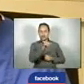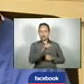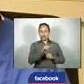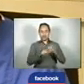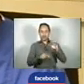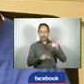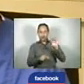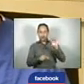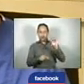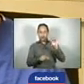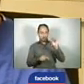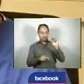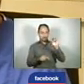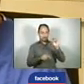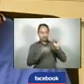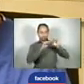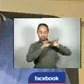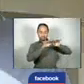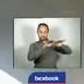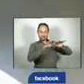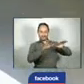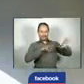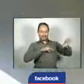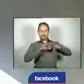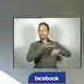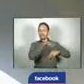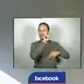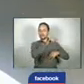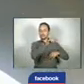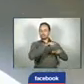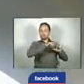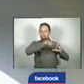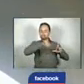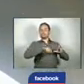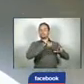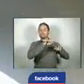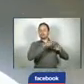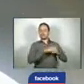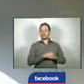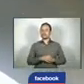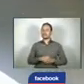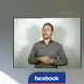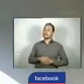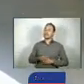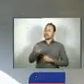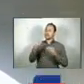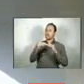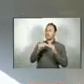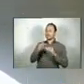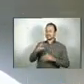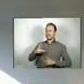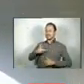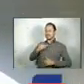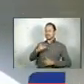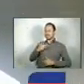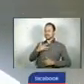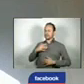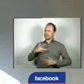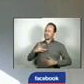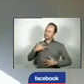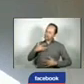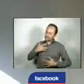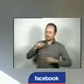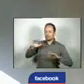contagiar a otras personas es muchísimo mayor. Da una sintomatología menos grave,